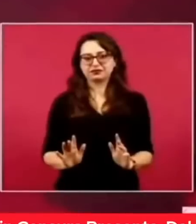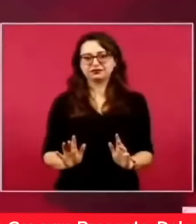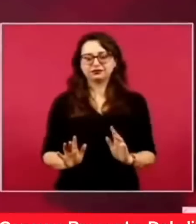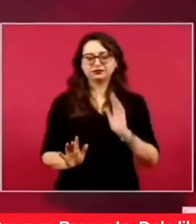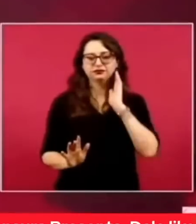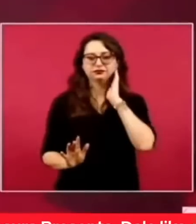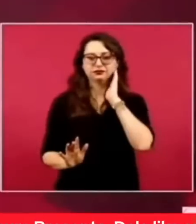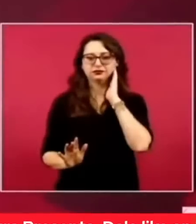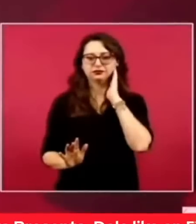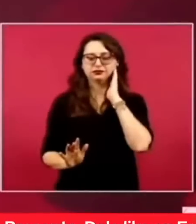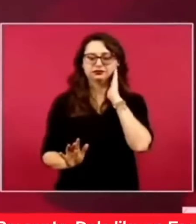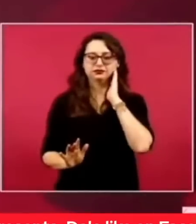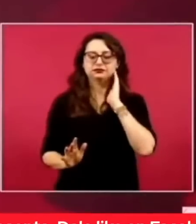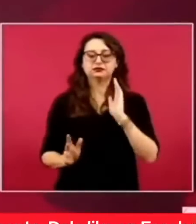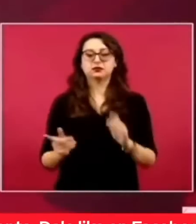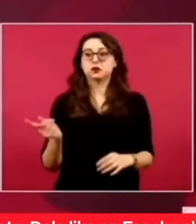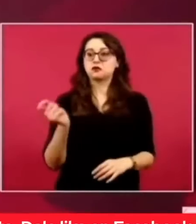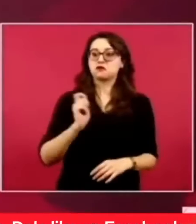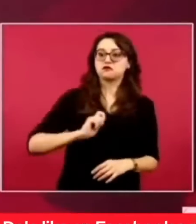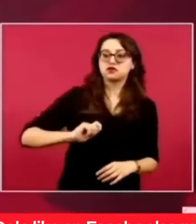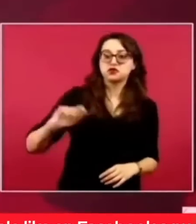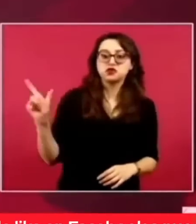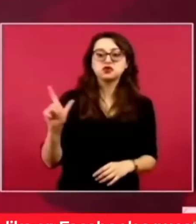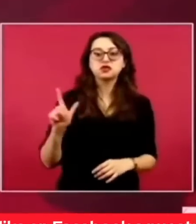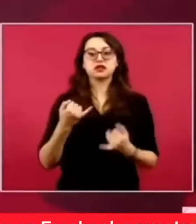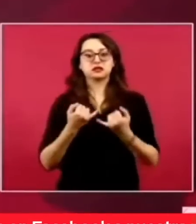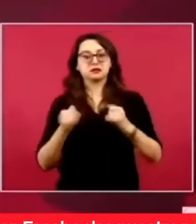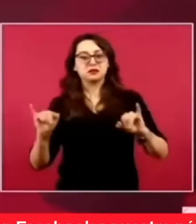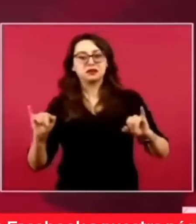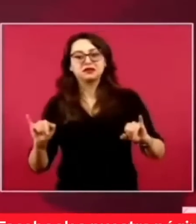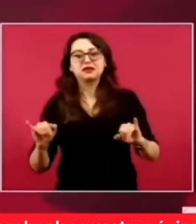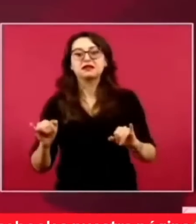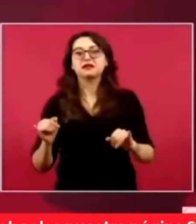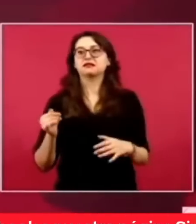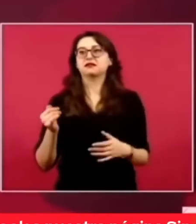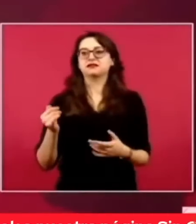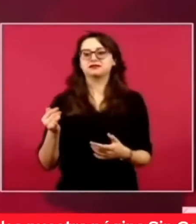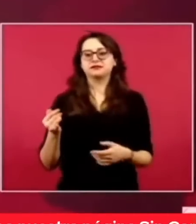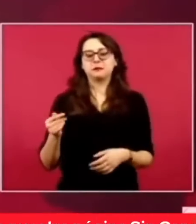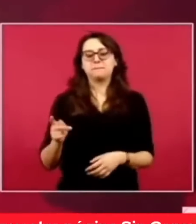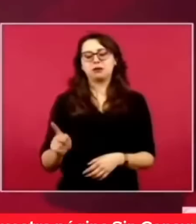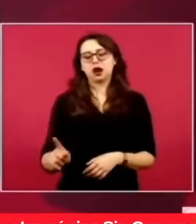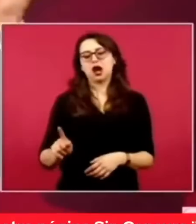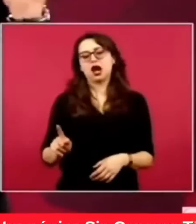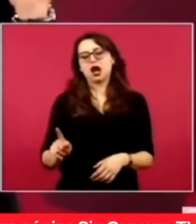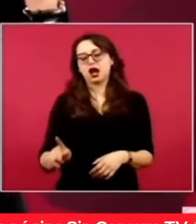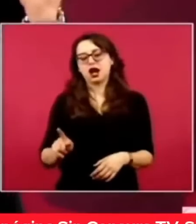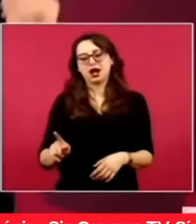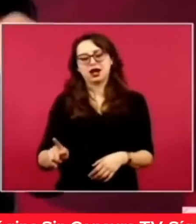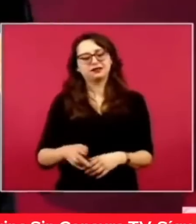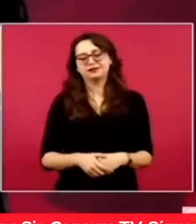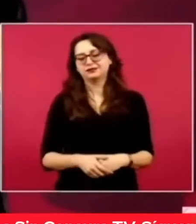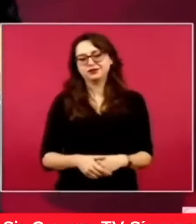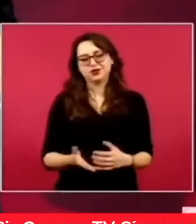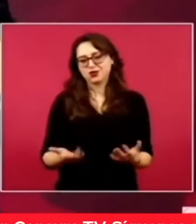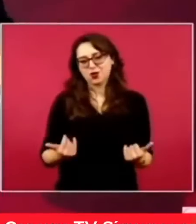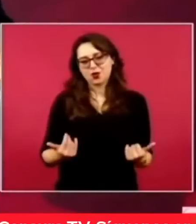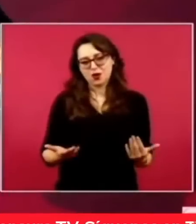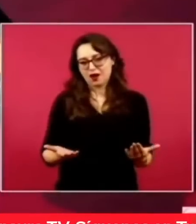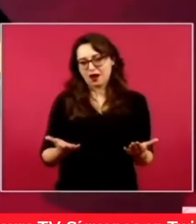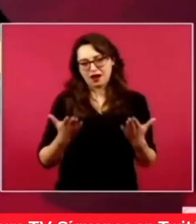que eran muy profesionales, cuando en realidad pues no son más que